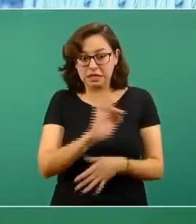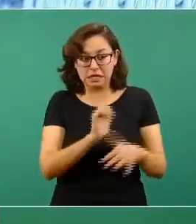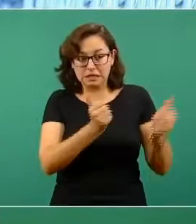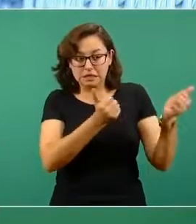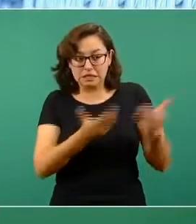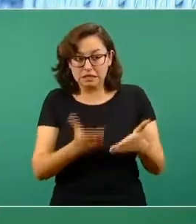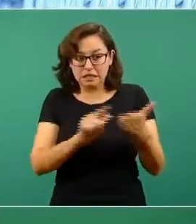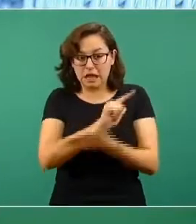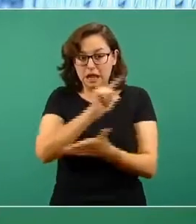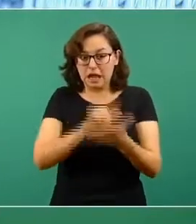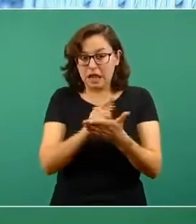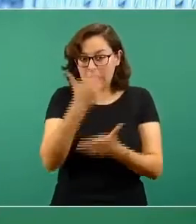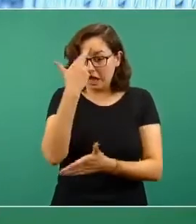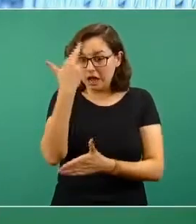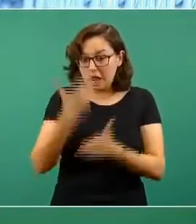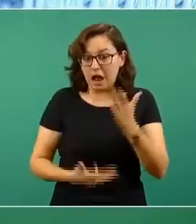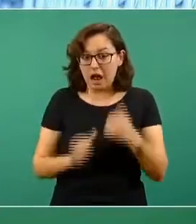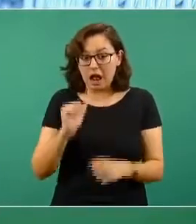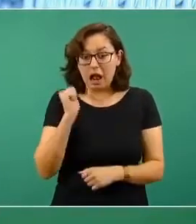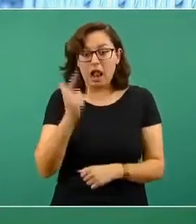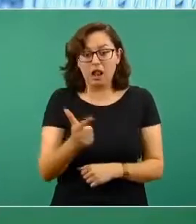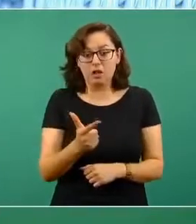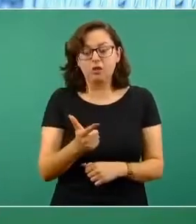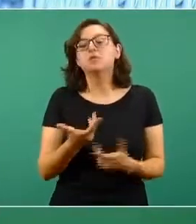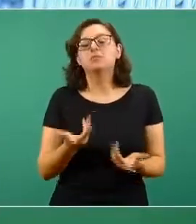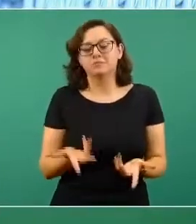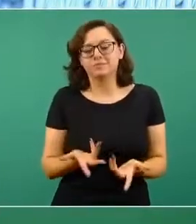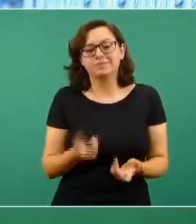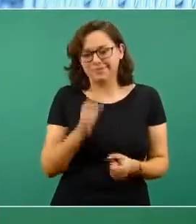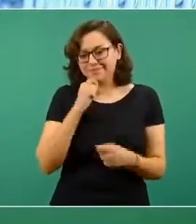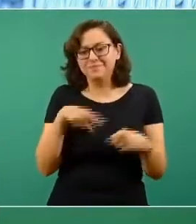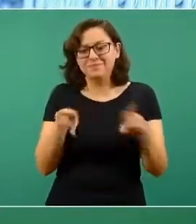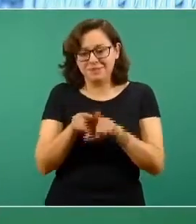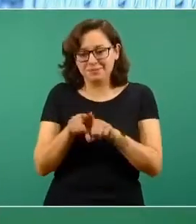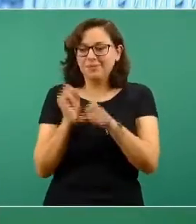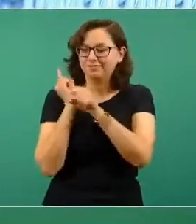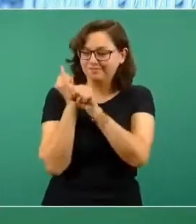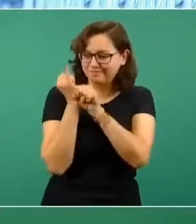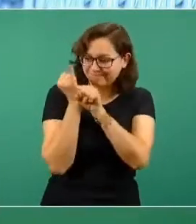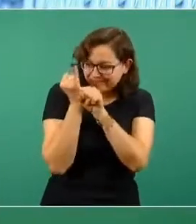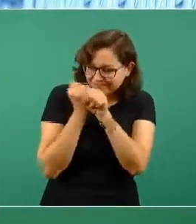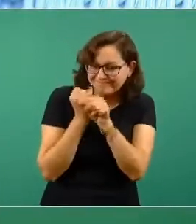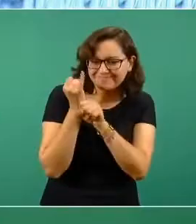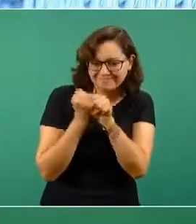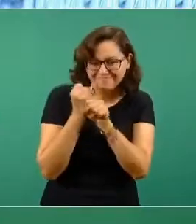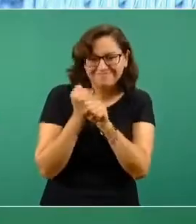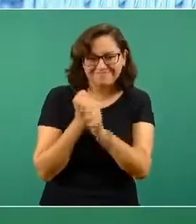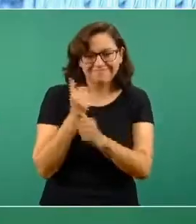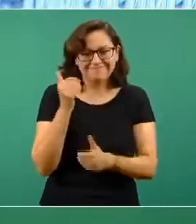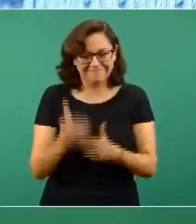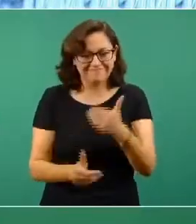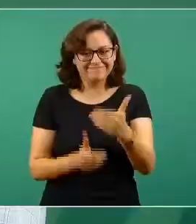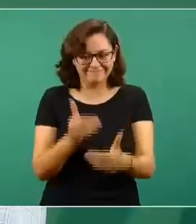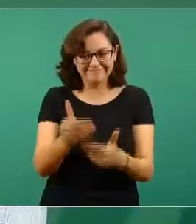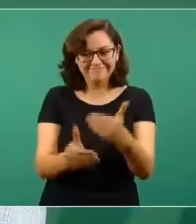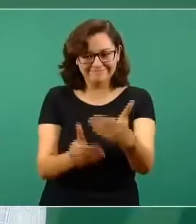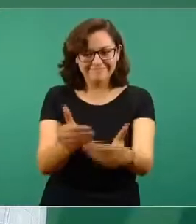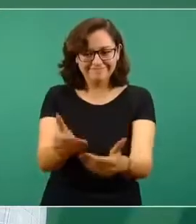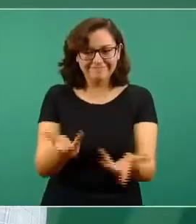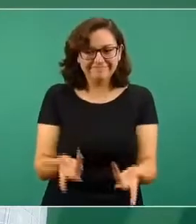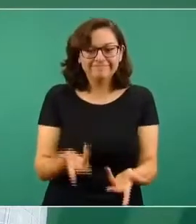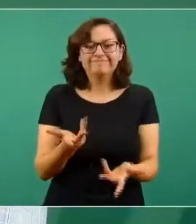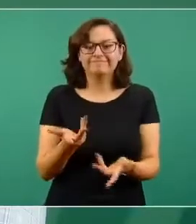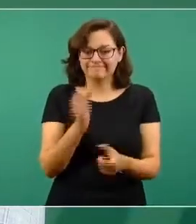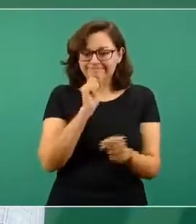ingreso ilegal al país, bueno, la COFEPRIS está participando de la investigación. Obviamente eso es lo que también se está en este